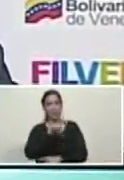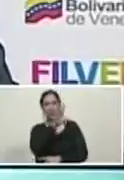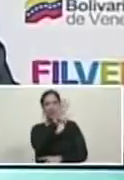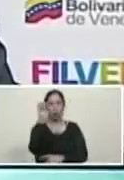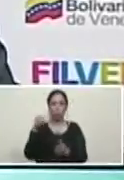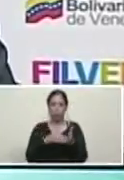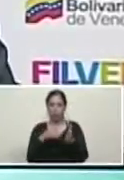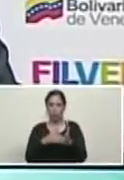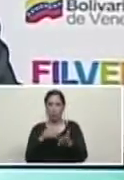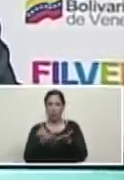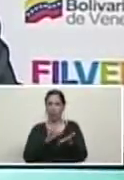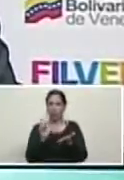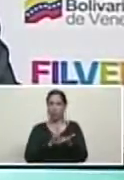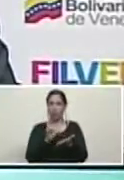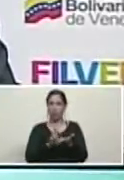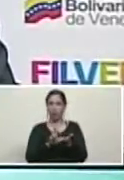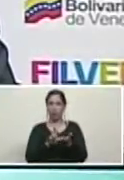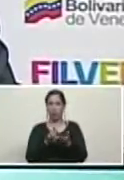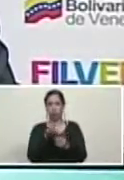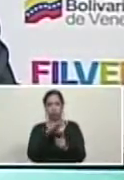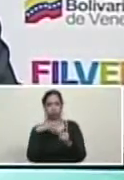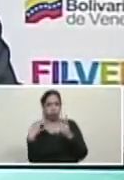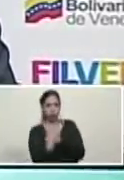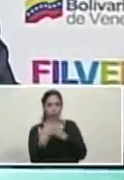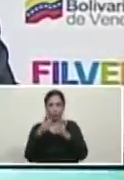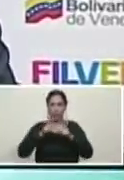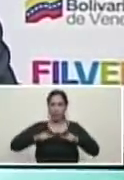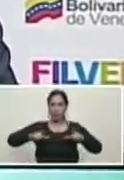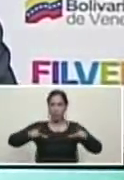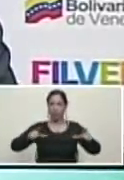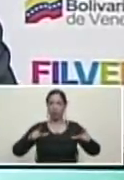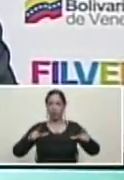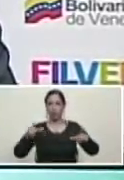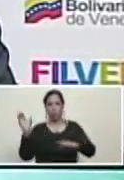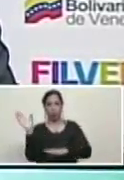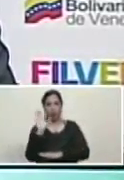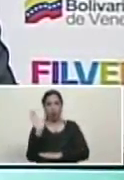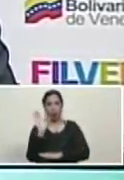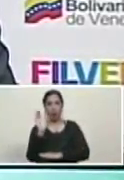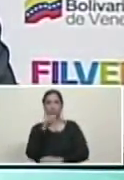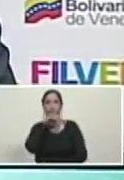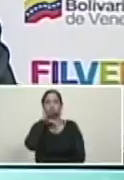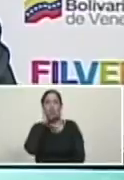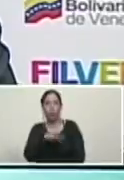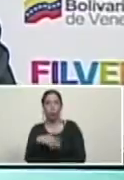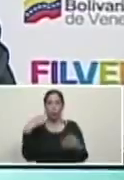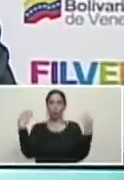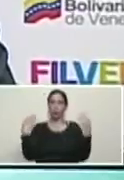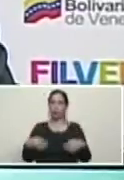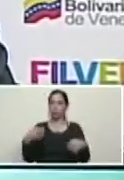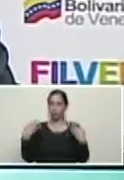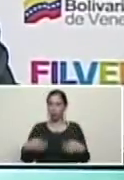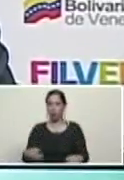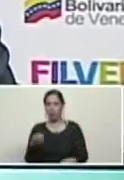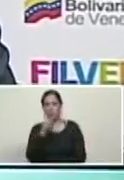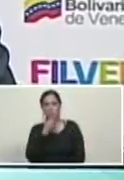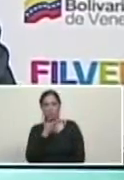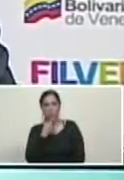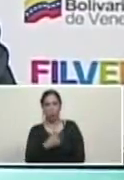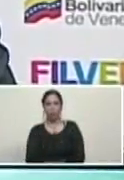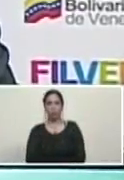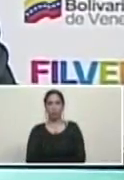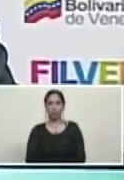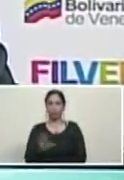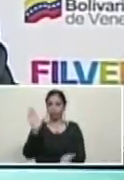libros a lo largo y ancho de este espacio urbano, histórico, natural, hermoso, del centro